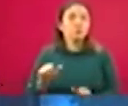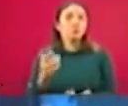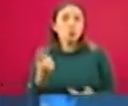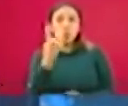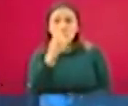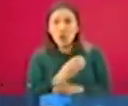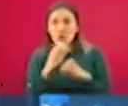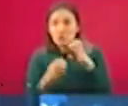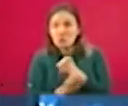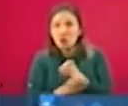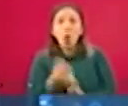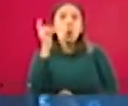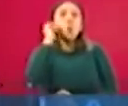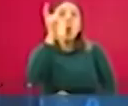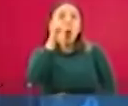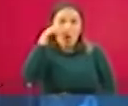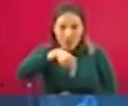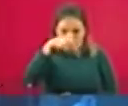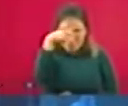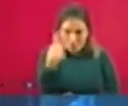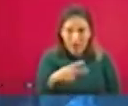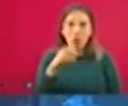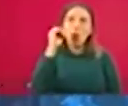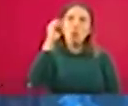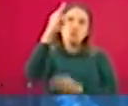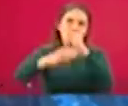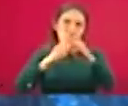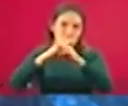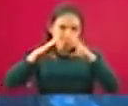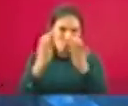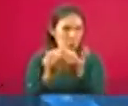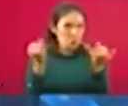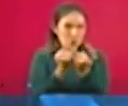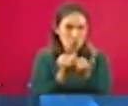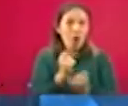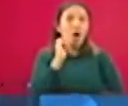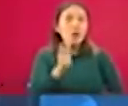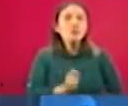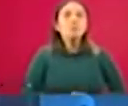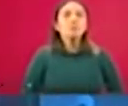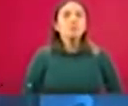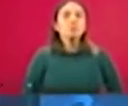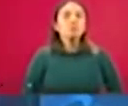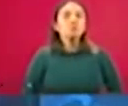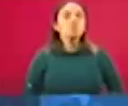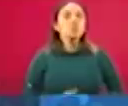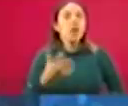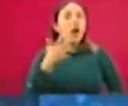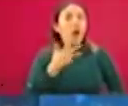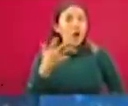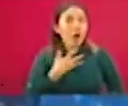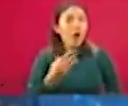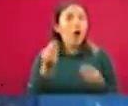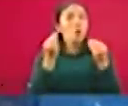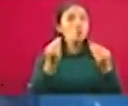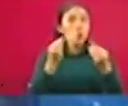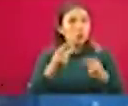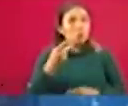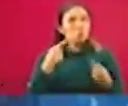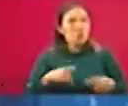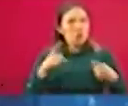del descenso. No necesariamente la curva epidémica sube y baja a la misma velocidad. Yo he dicho también en innumerables